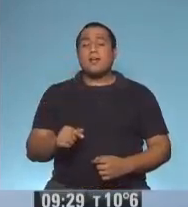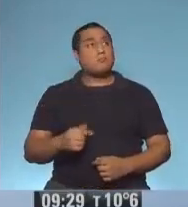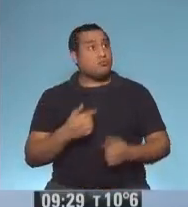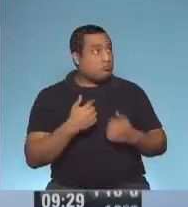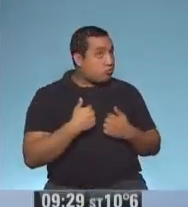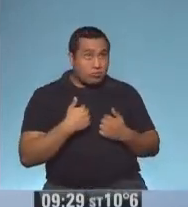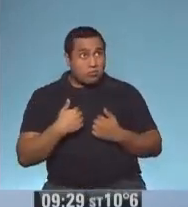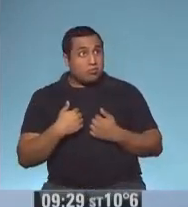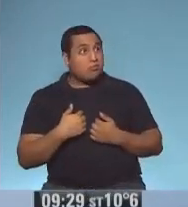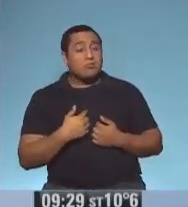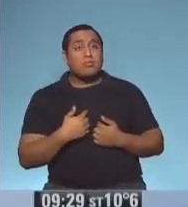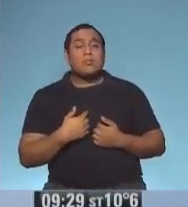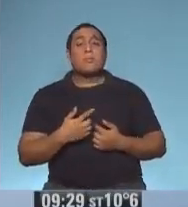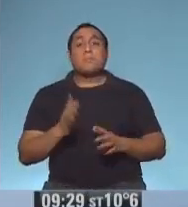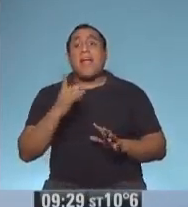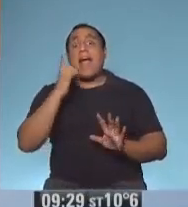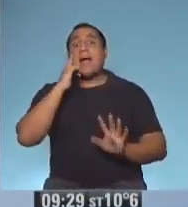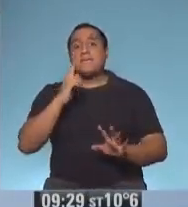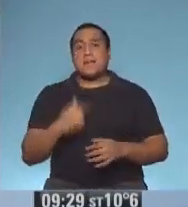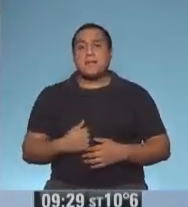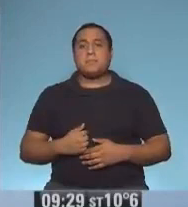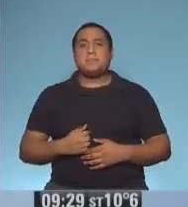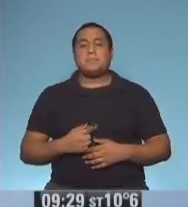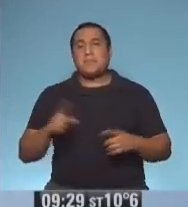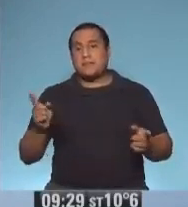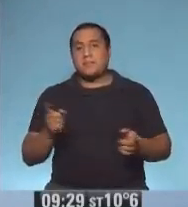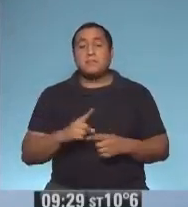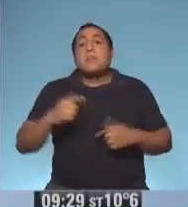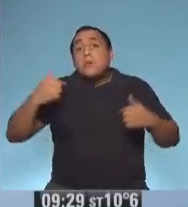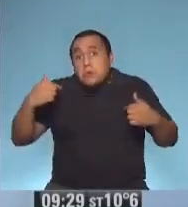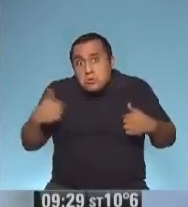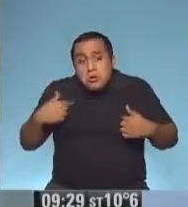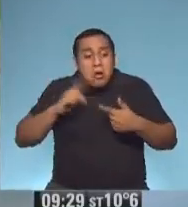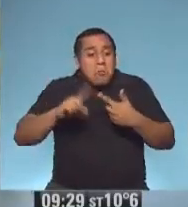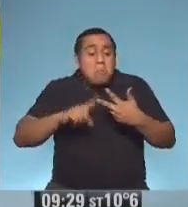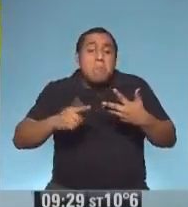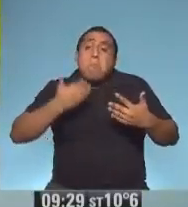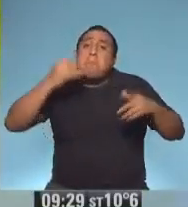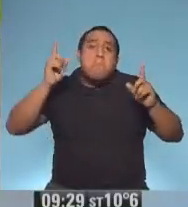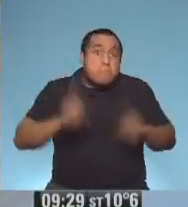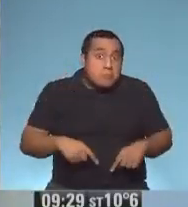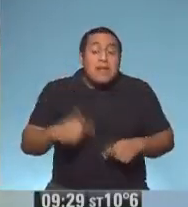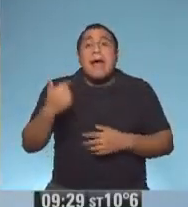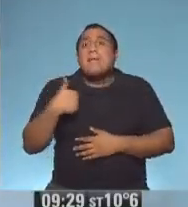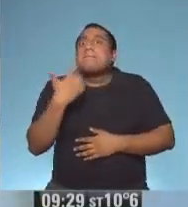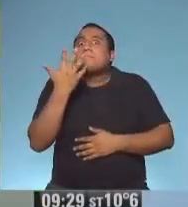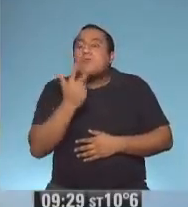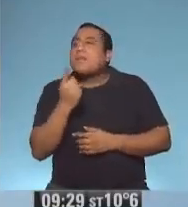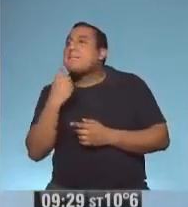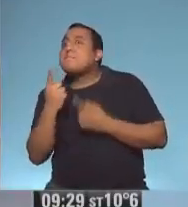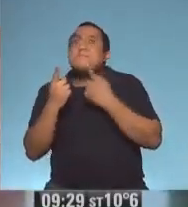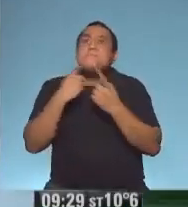yo? ¿Qué quieres saber? Vamos a ver. Ya sé que mucho yo no sé. A mí me gusta